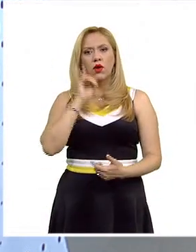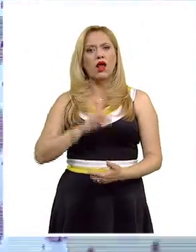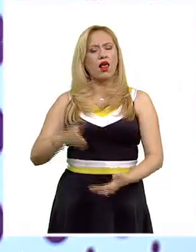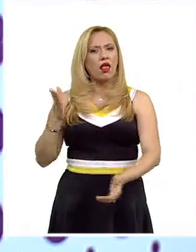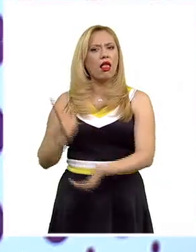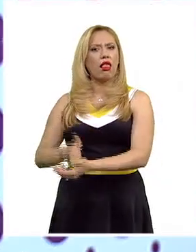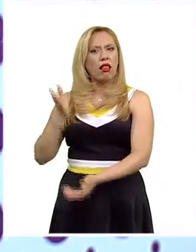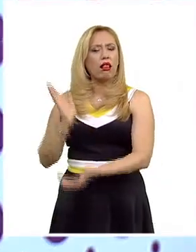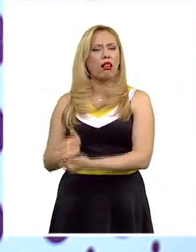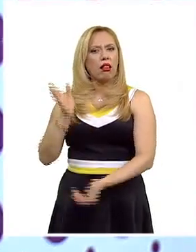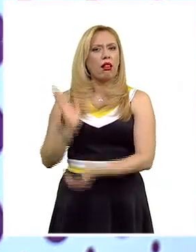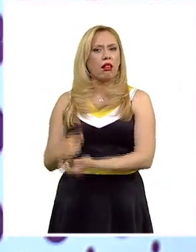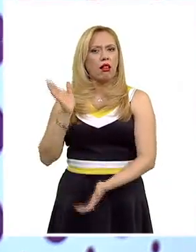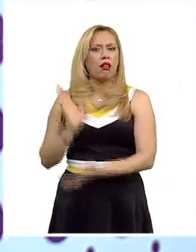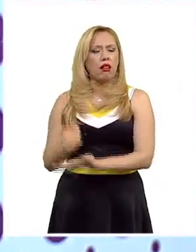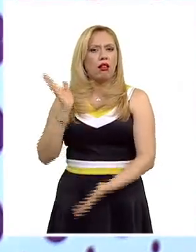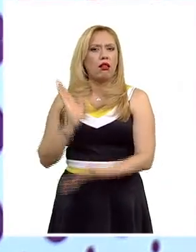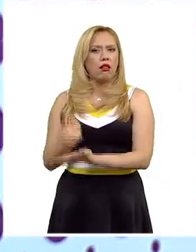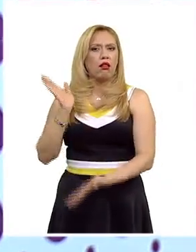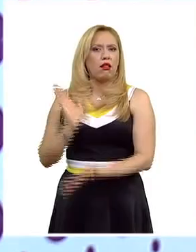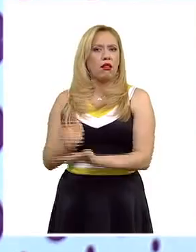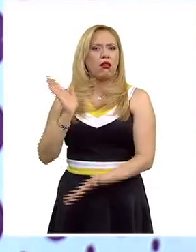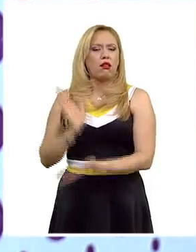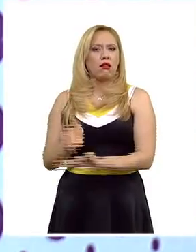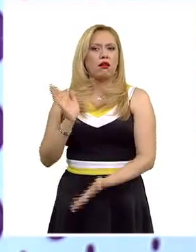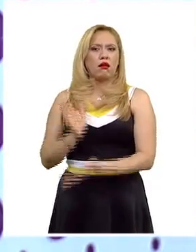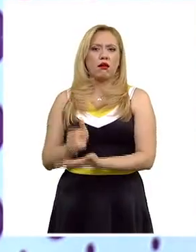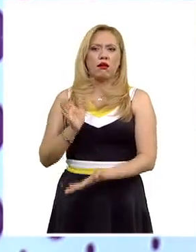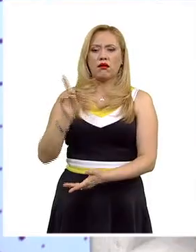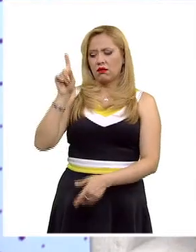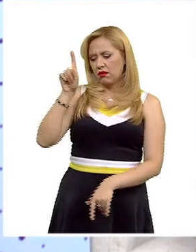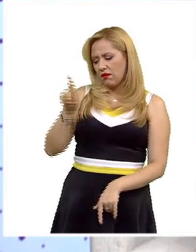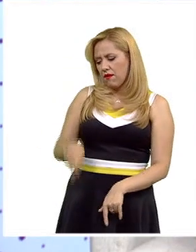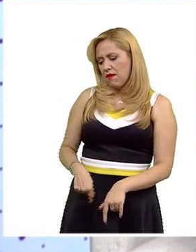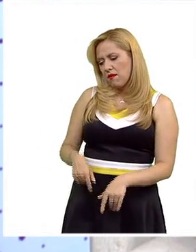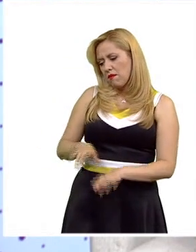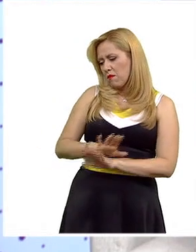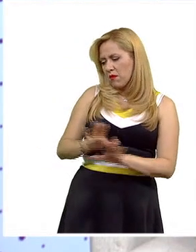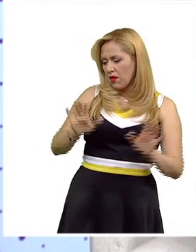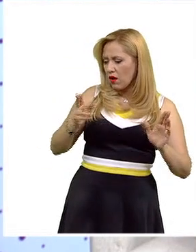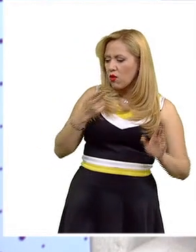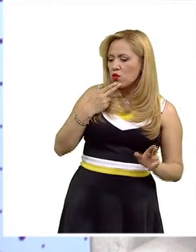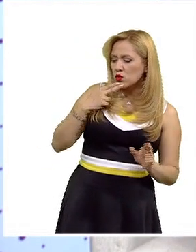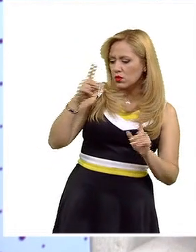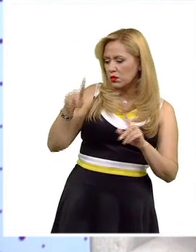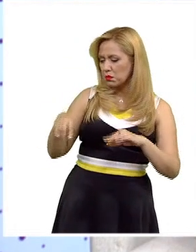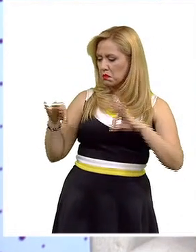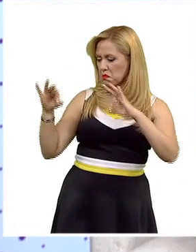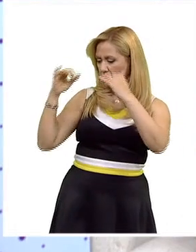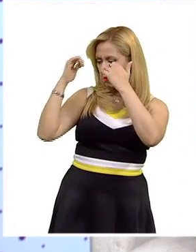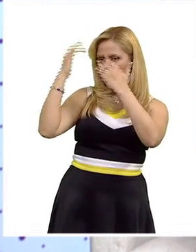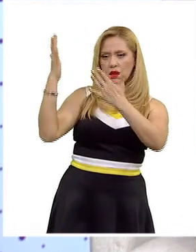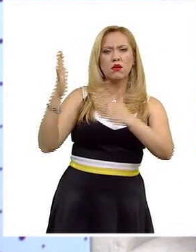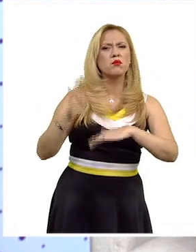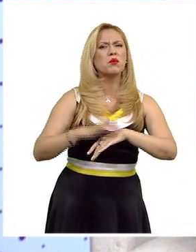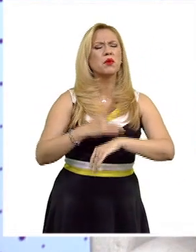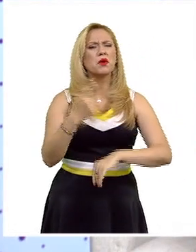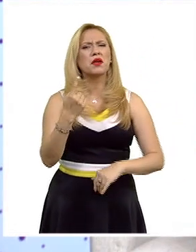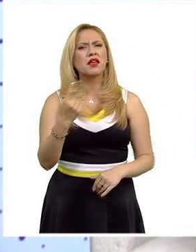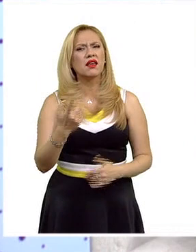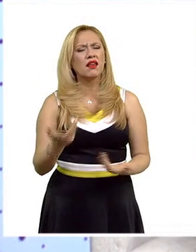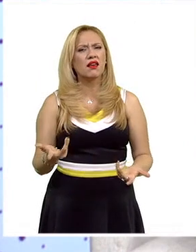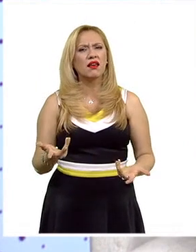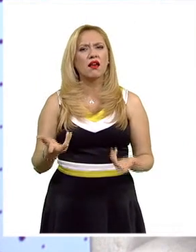mujeres, objetualizándolas y por otro lado tratando de que se mantengan en el espacio de lo privado todo el tiempo, porque en la